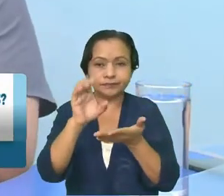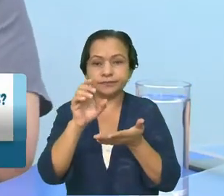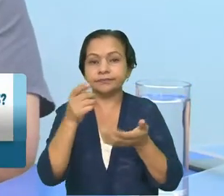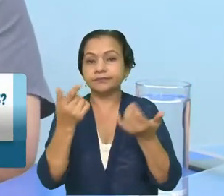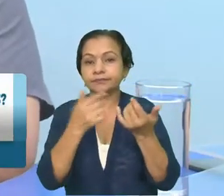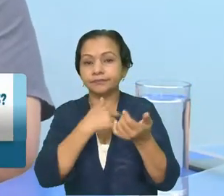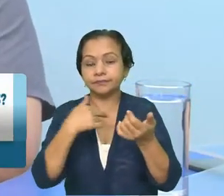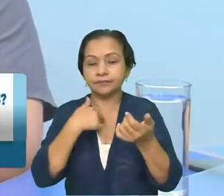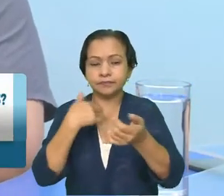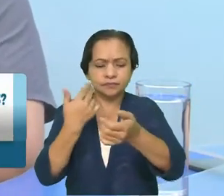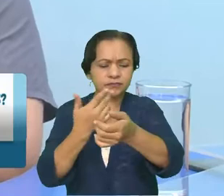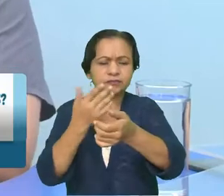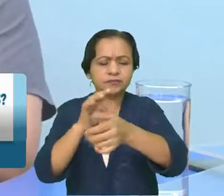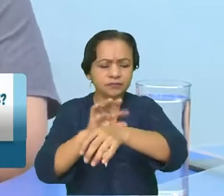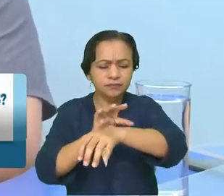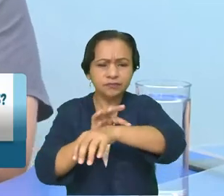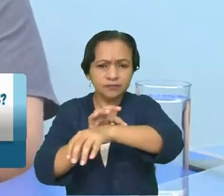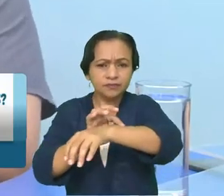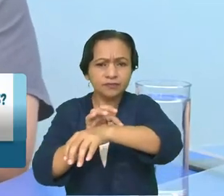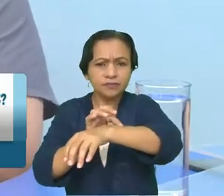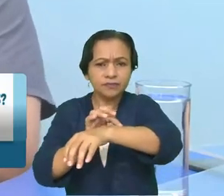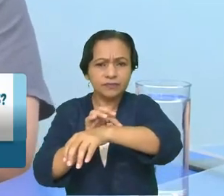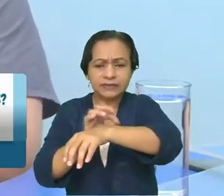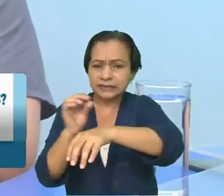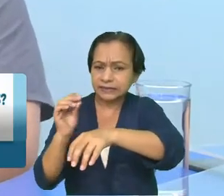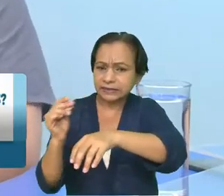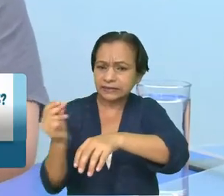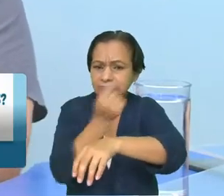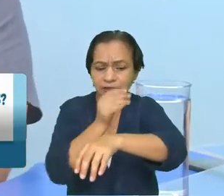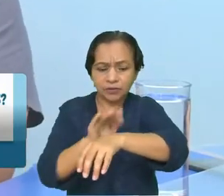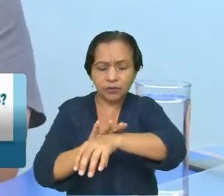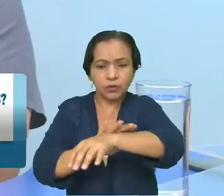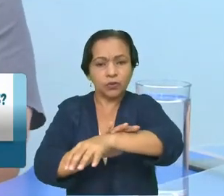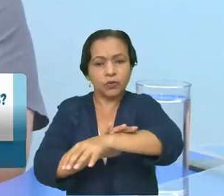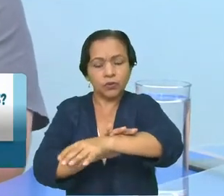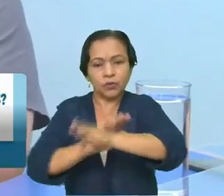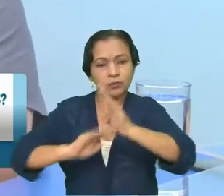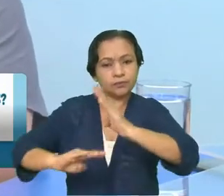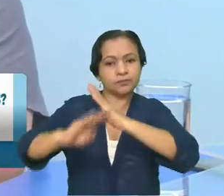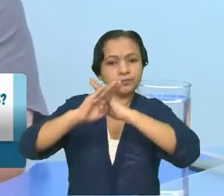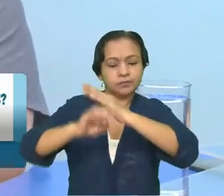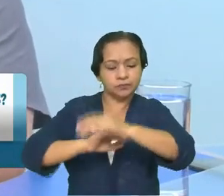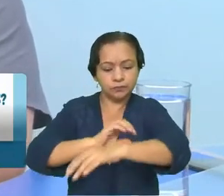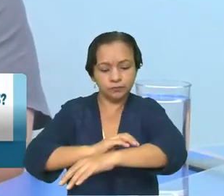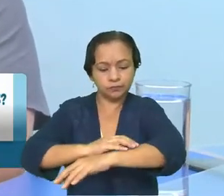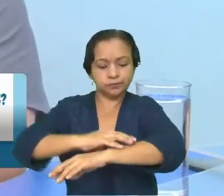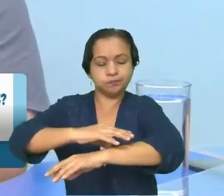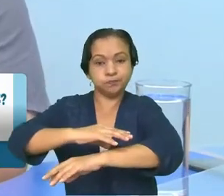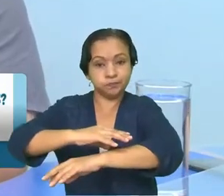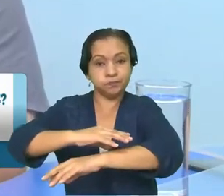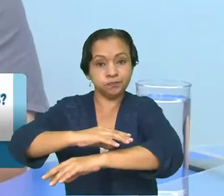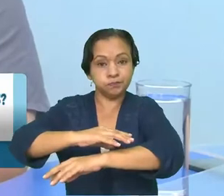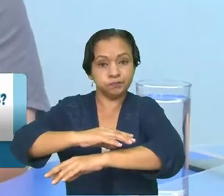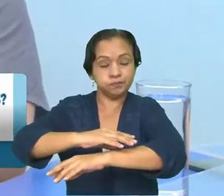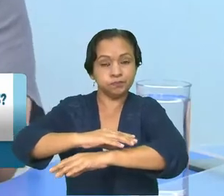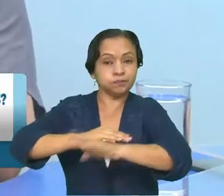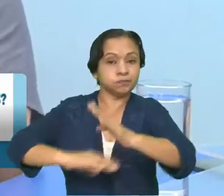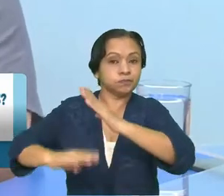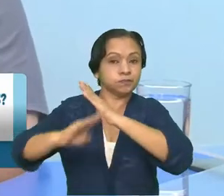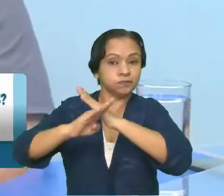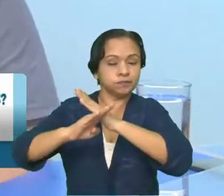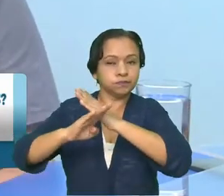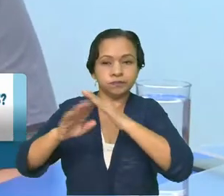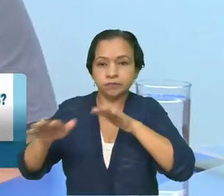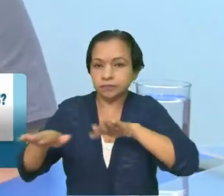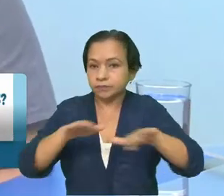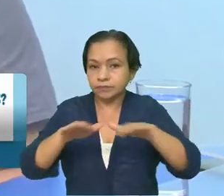este momento tengo una lesión en mi piel, pues estas células rápidamente van a llegar a la piel y me van a producir inflamación aquí, ¿verdad? Para defenderme. Pero en el